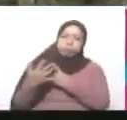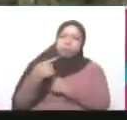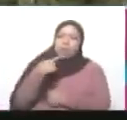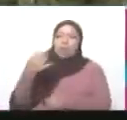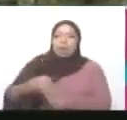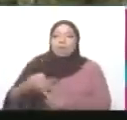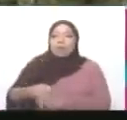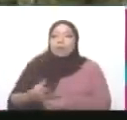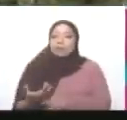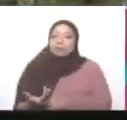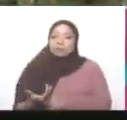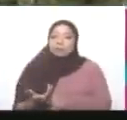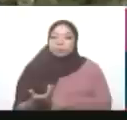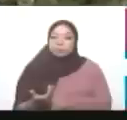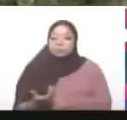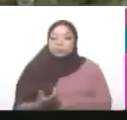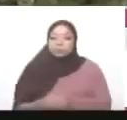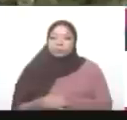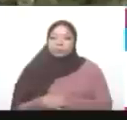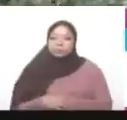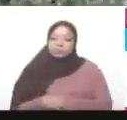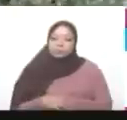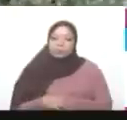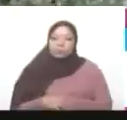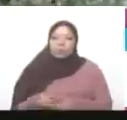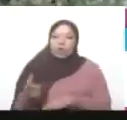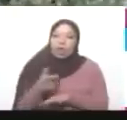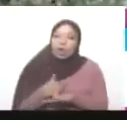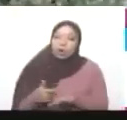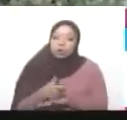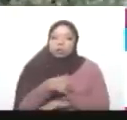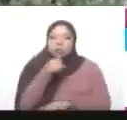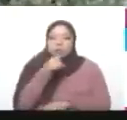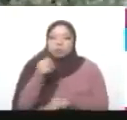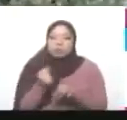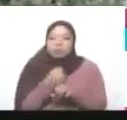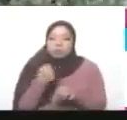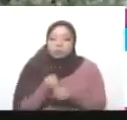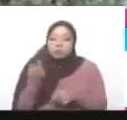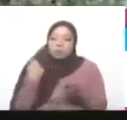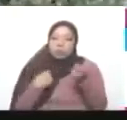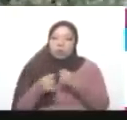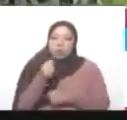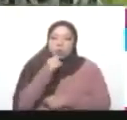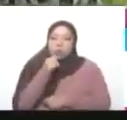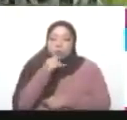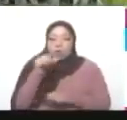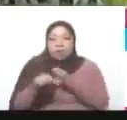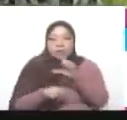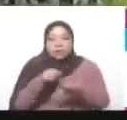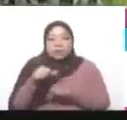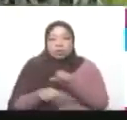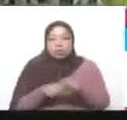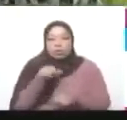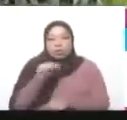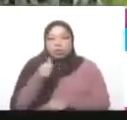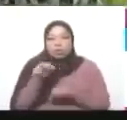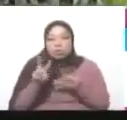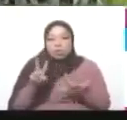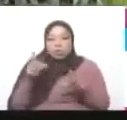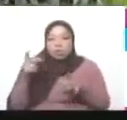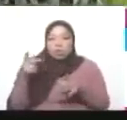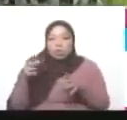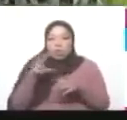verdad las pretensiones del gobierno británico colonial en el siglo 19 era entrarle al